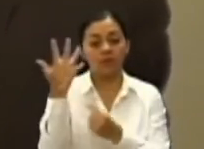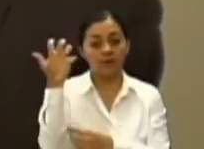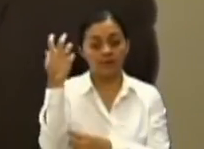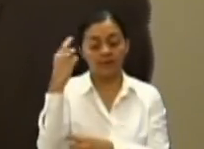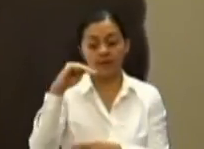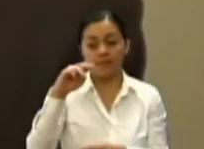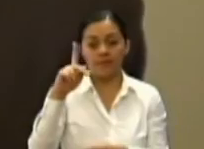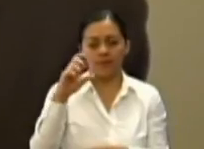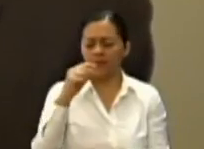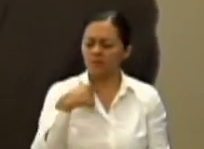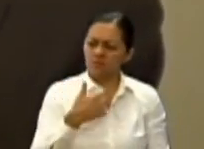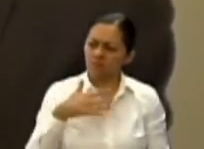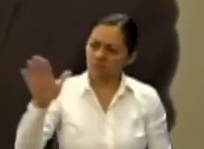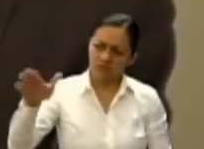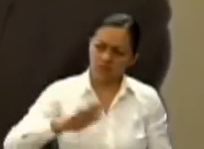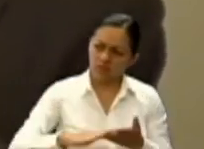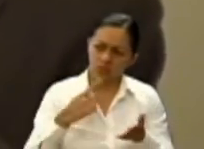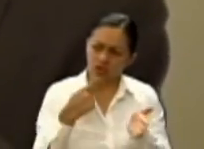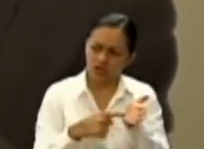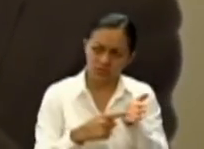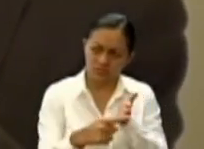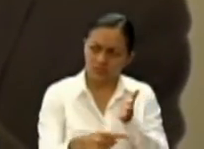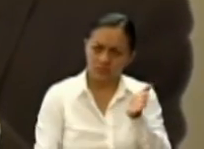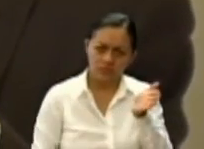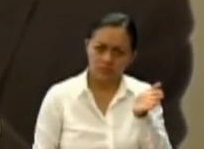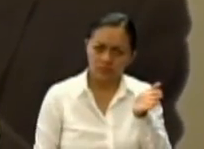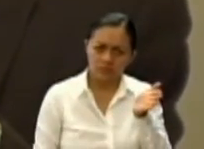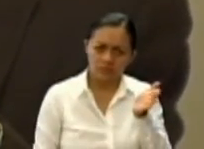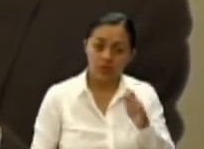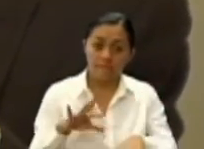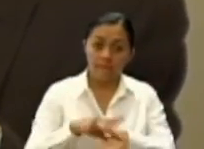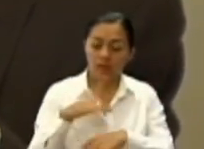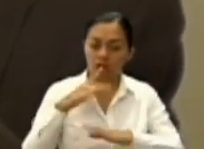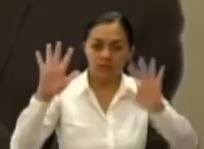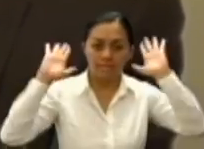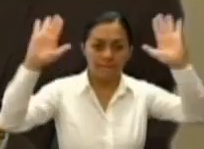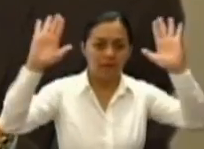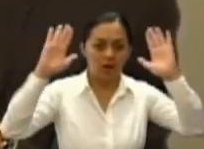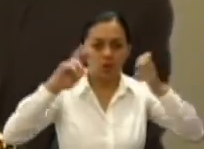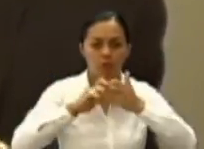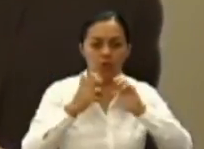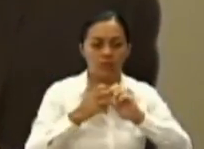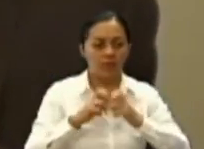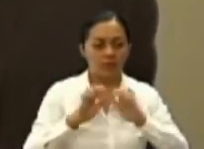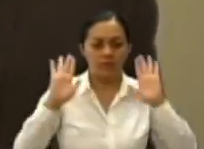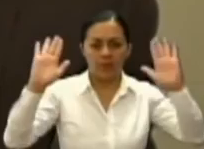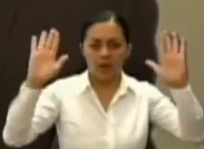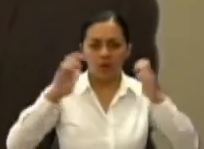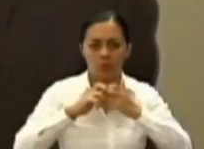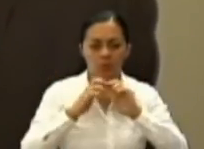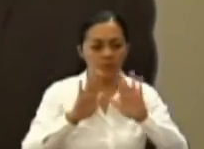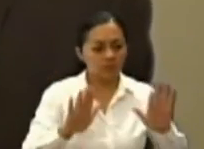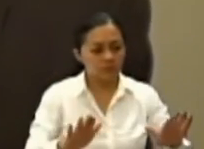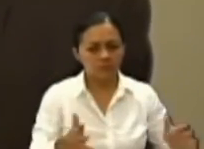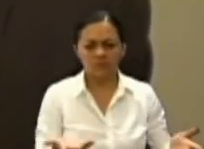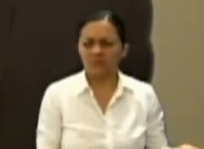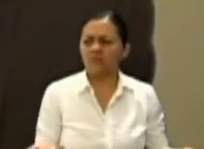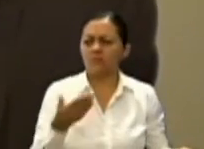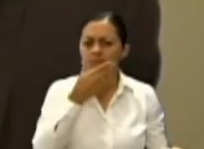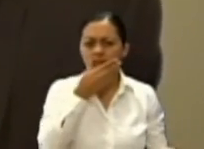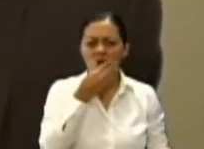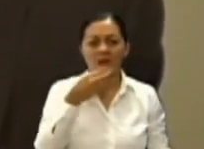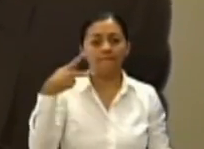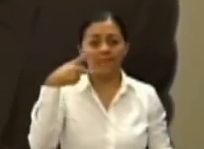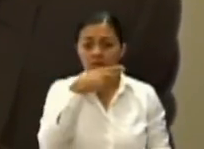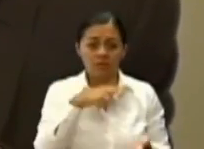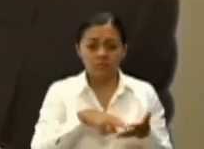reclamábamos oiga eso no dice el texto y ya teníamos a los médicos amenazando con paro en las calles ya se había lanzado la mentira la mentira la calumnia es